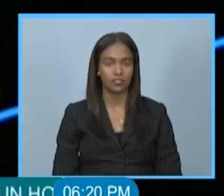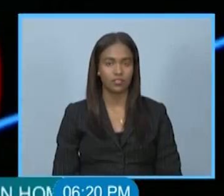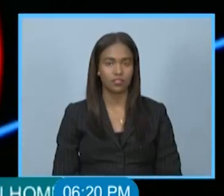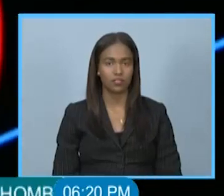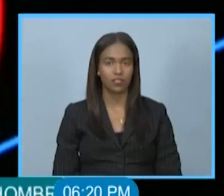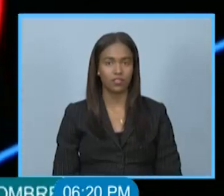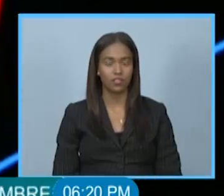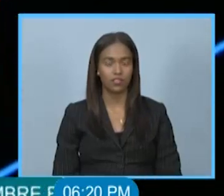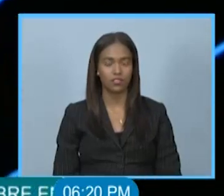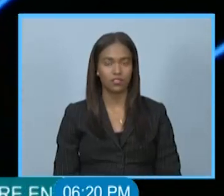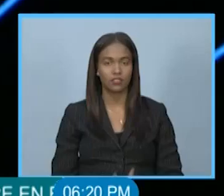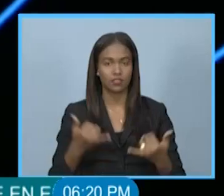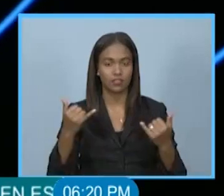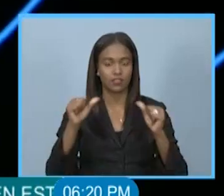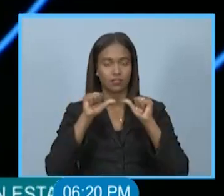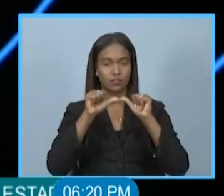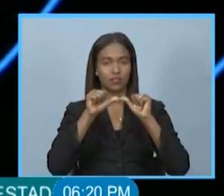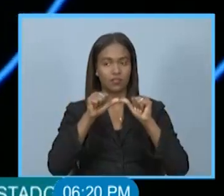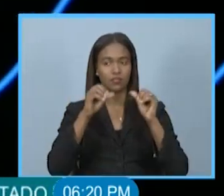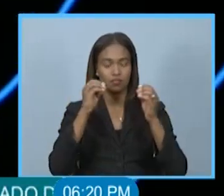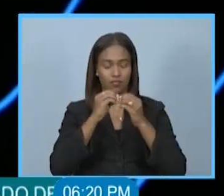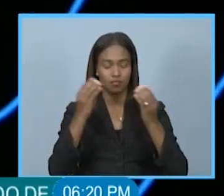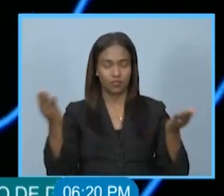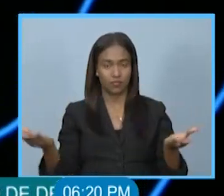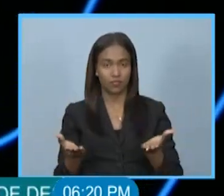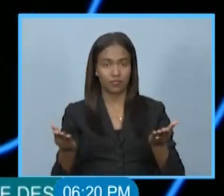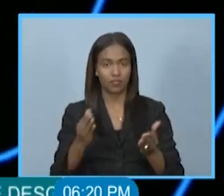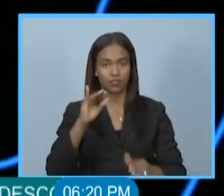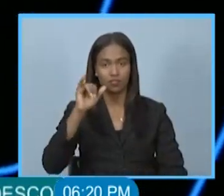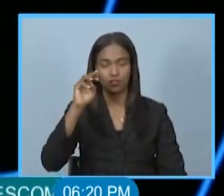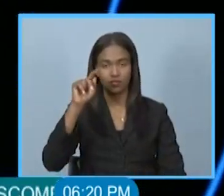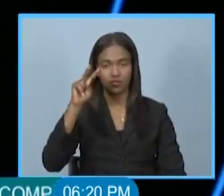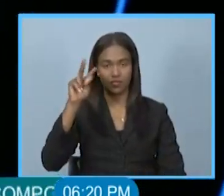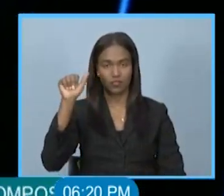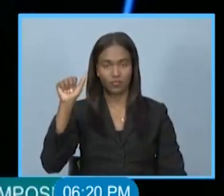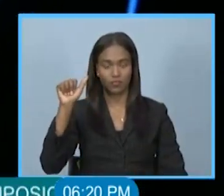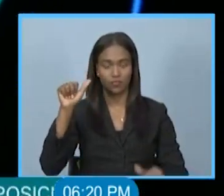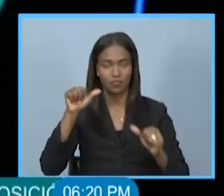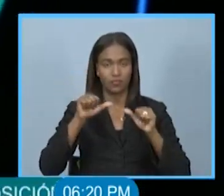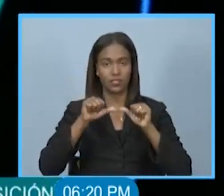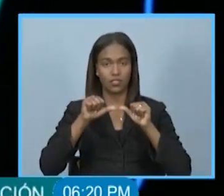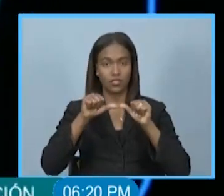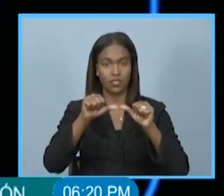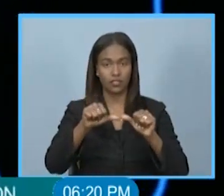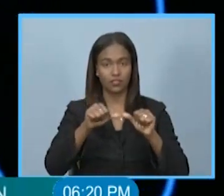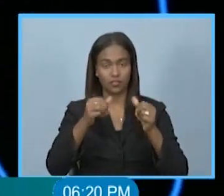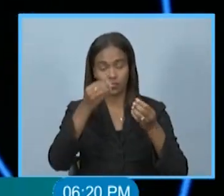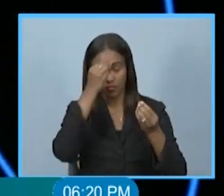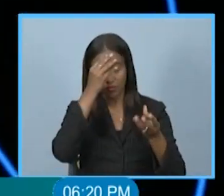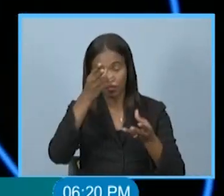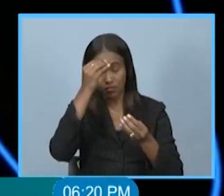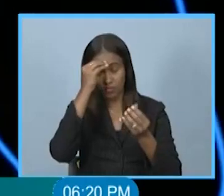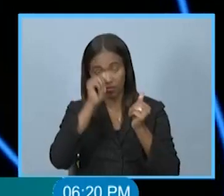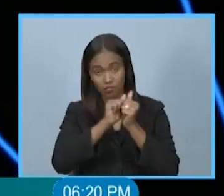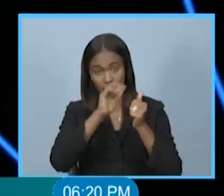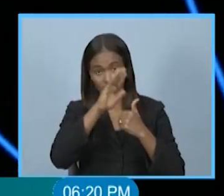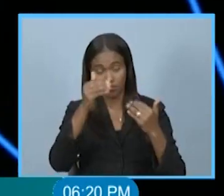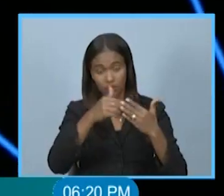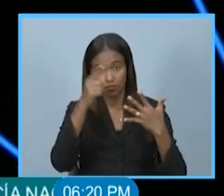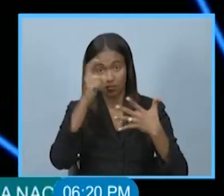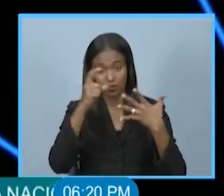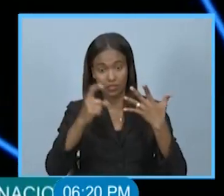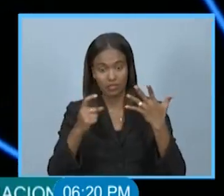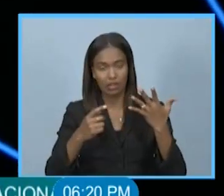bueno señores y seguimos desde imaginativa totalmente en vivo llevándoles a ustedes esta emisión estelar